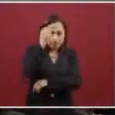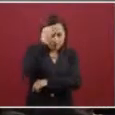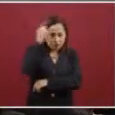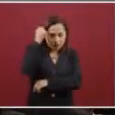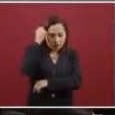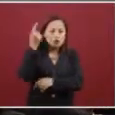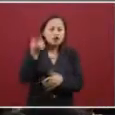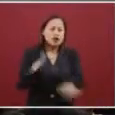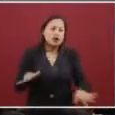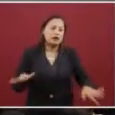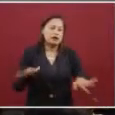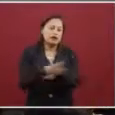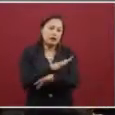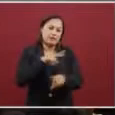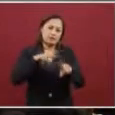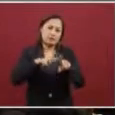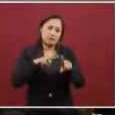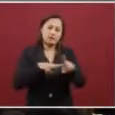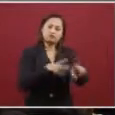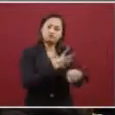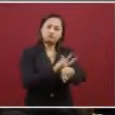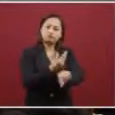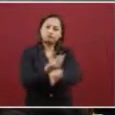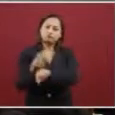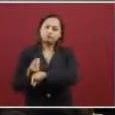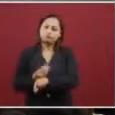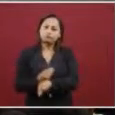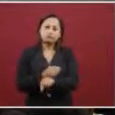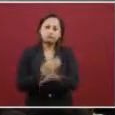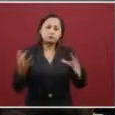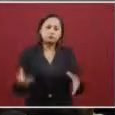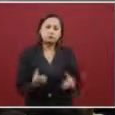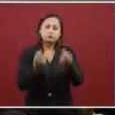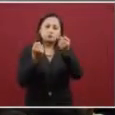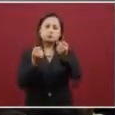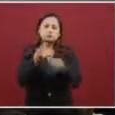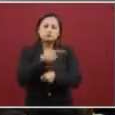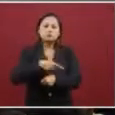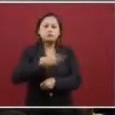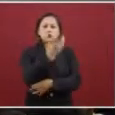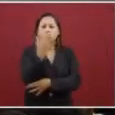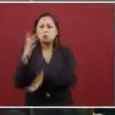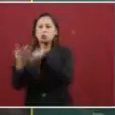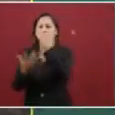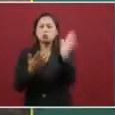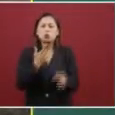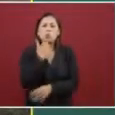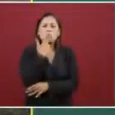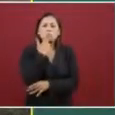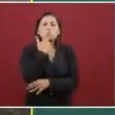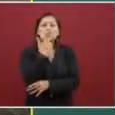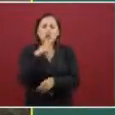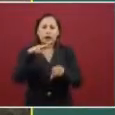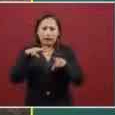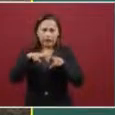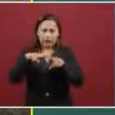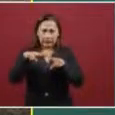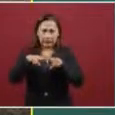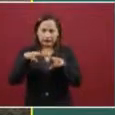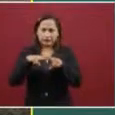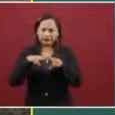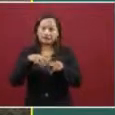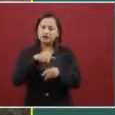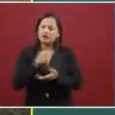para hacer una recuperación de sus terrenos para un parque ecológico que será un extraordinario pulmón